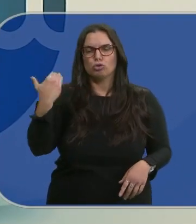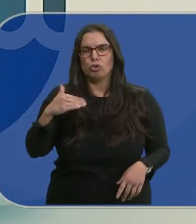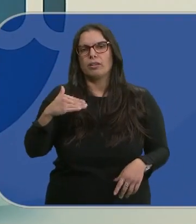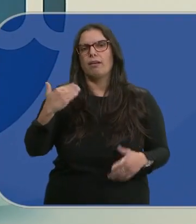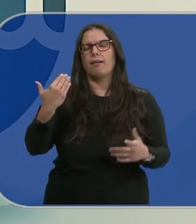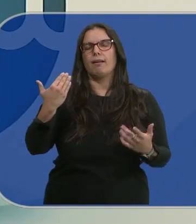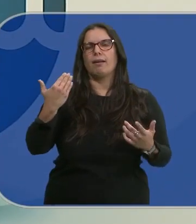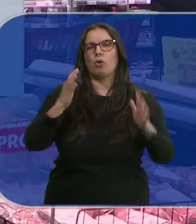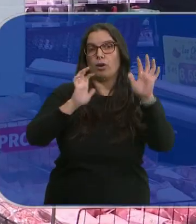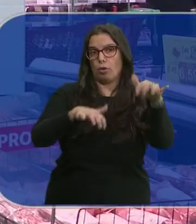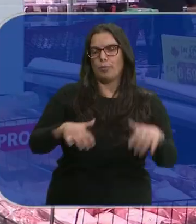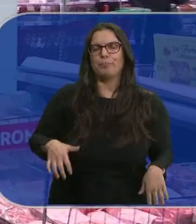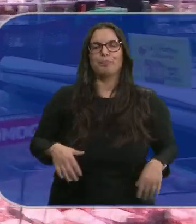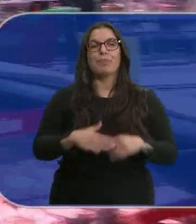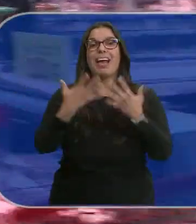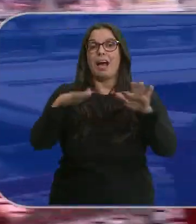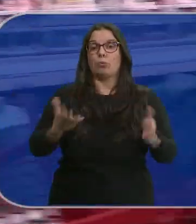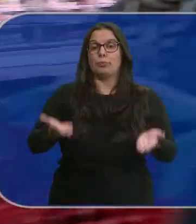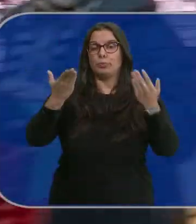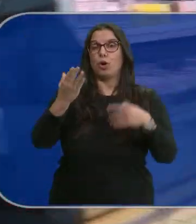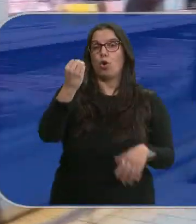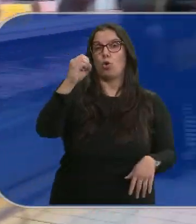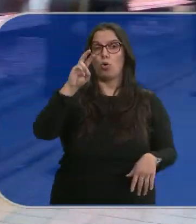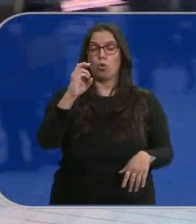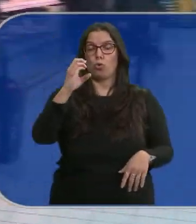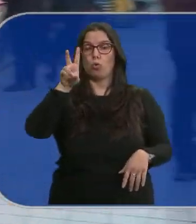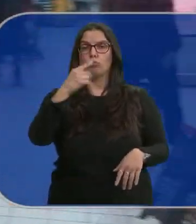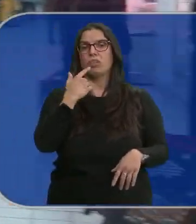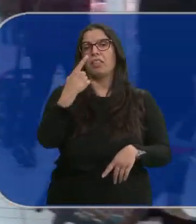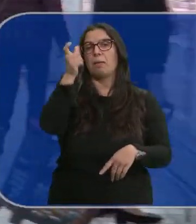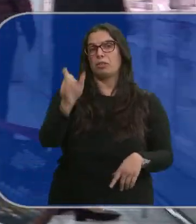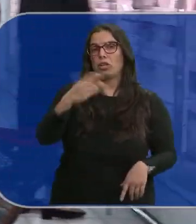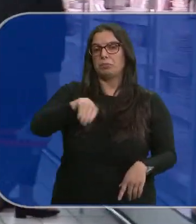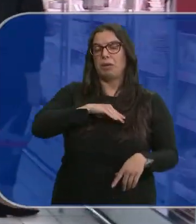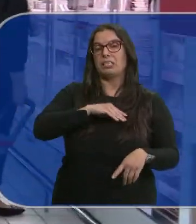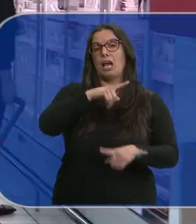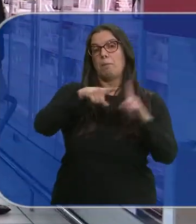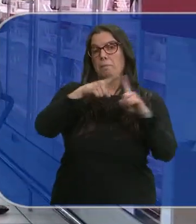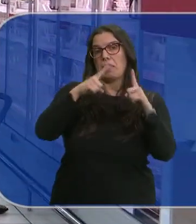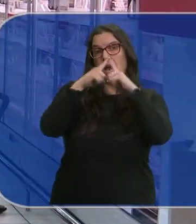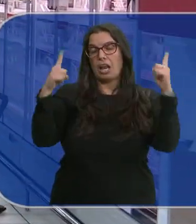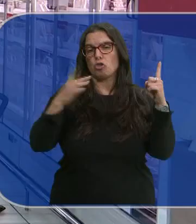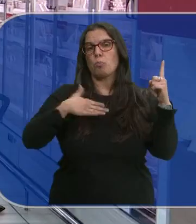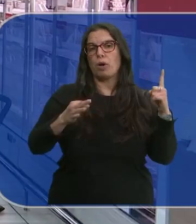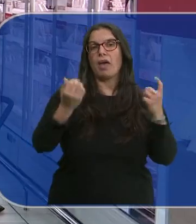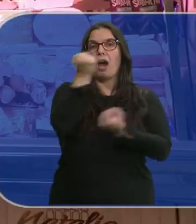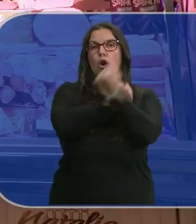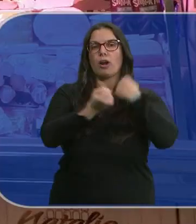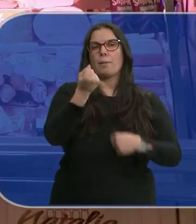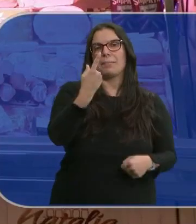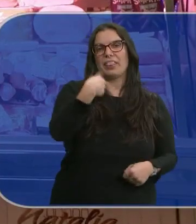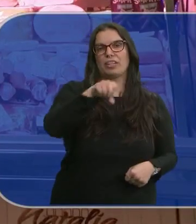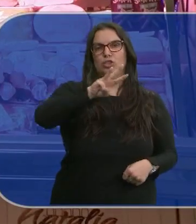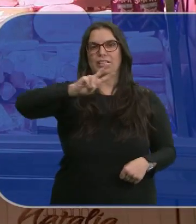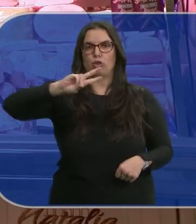Soria y León. A pesar de la subida, la OCU expone que de media un español puede ahorrar unos 1.132 euros al año